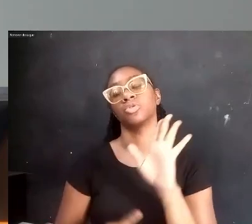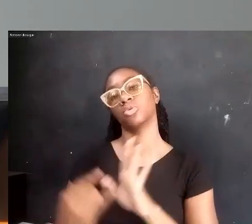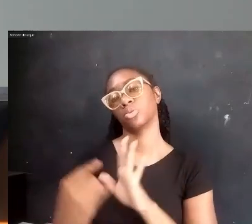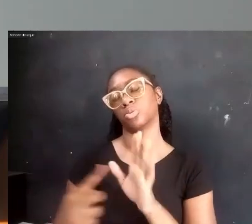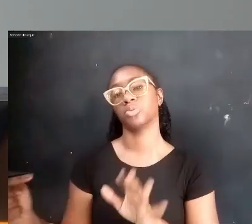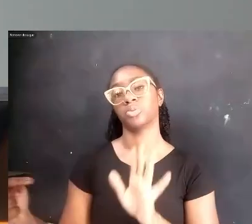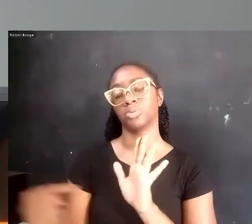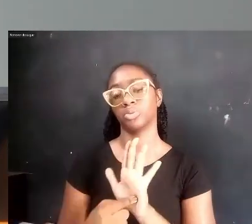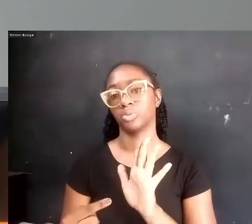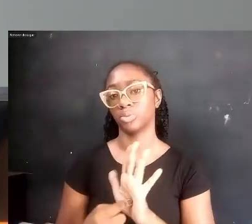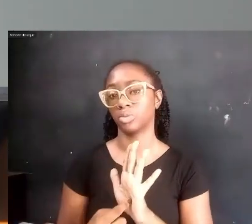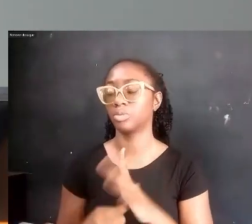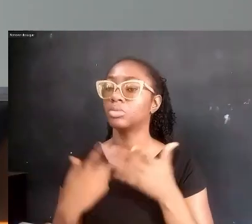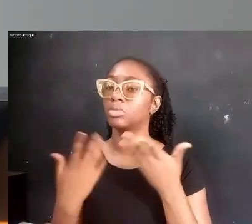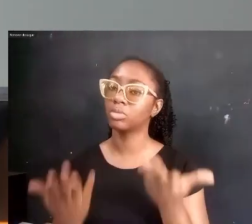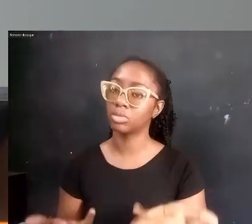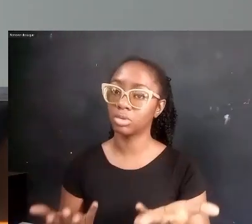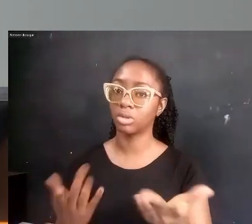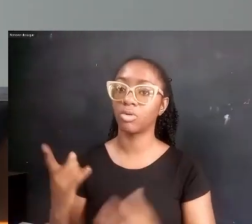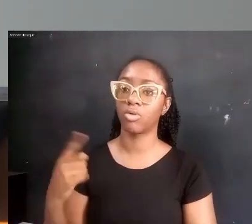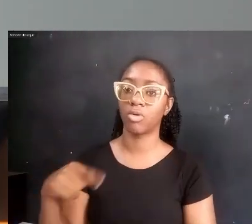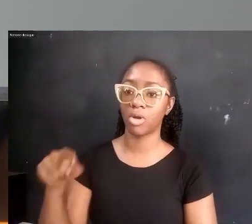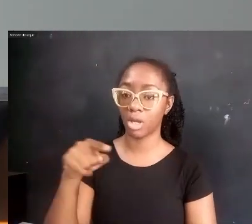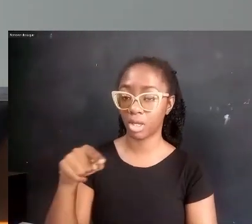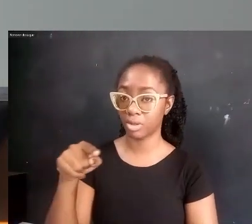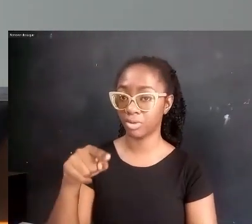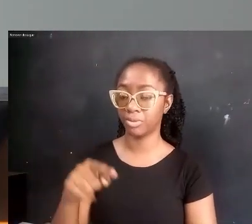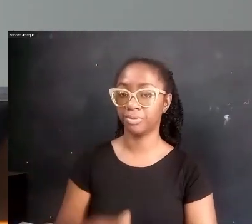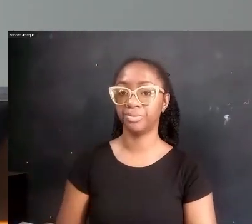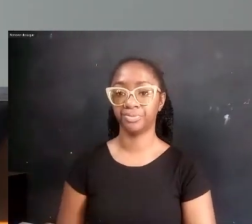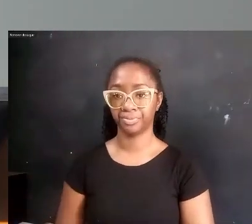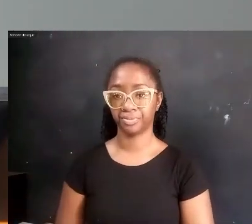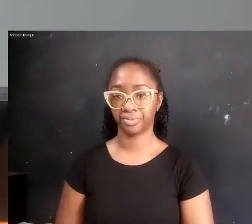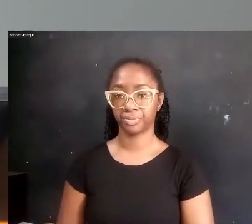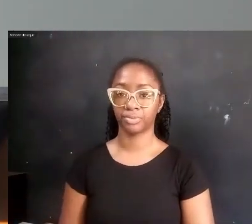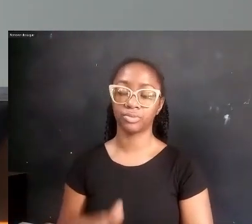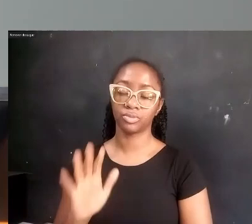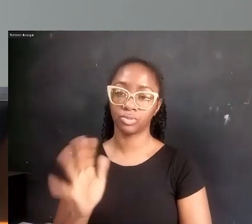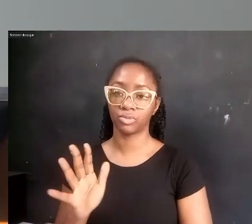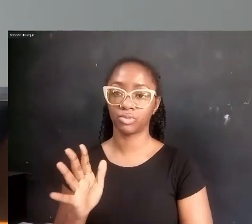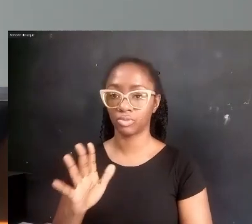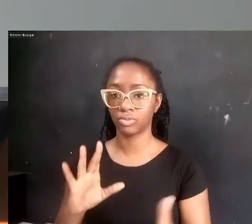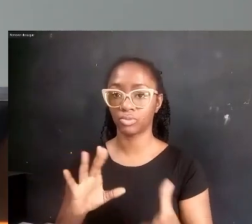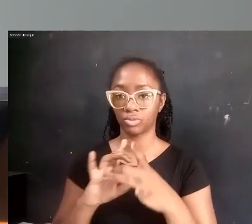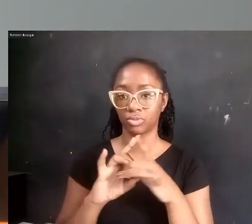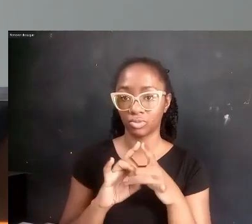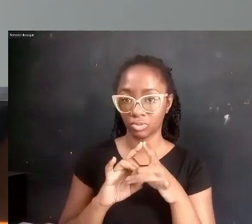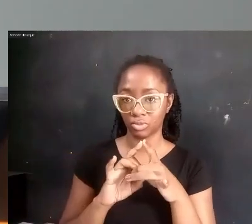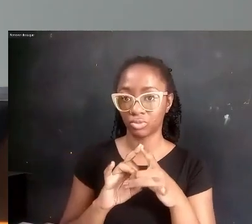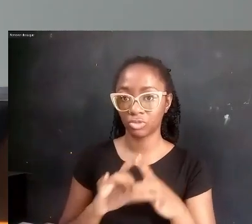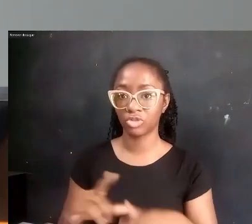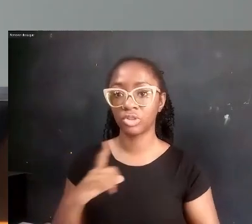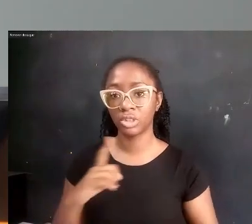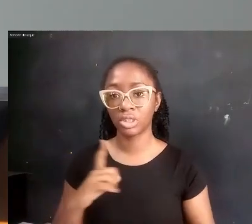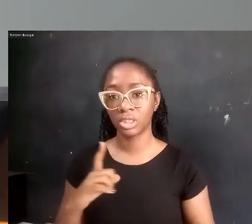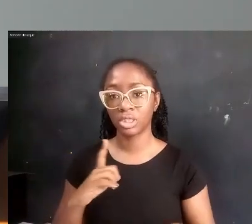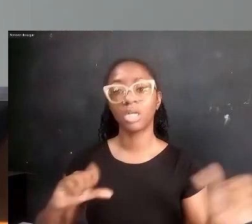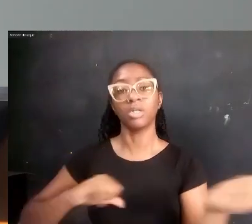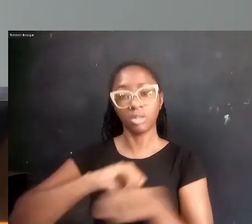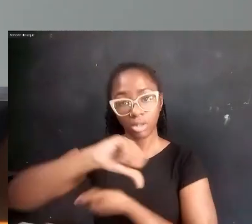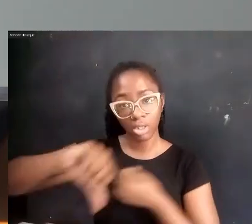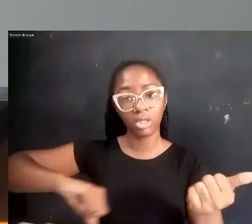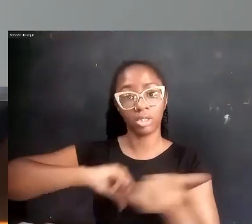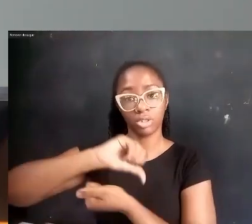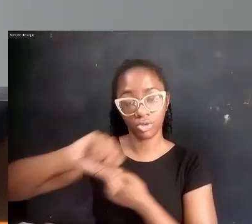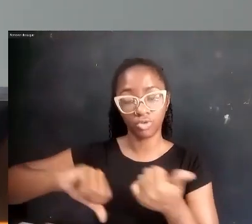Y eso es tan común en la cultura jurídica francesa que aún la restauración de la monarquía